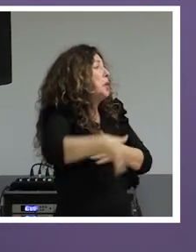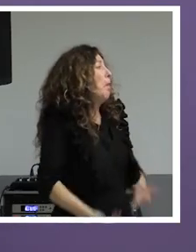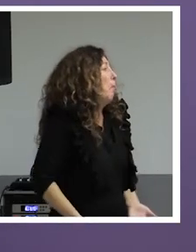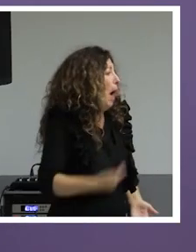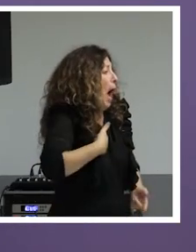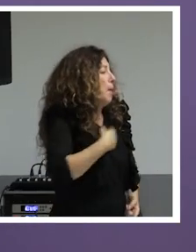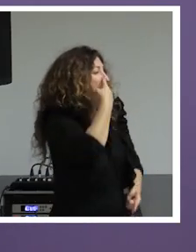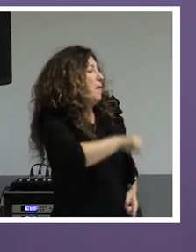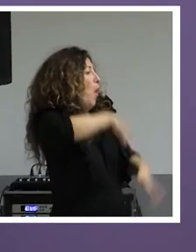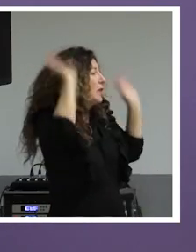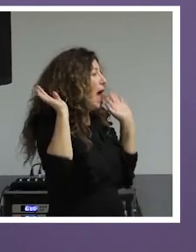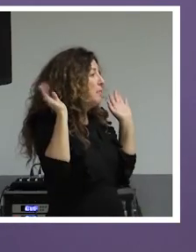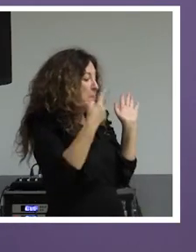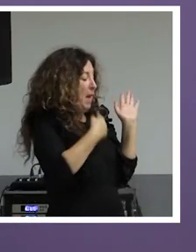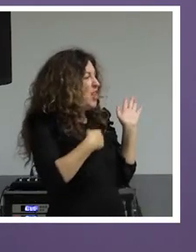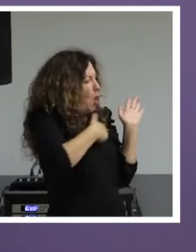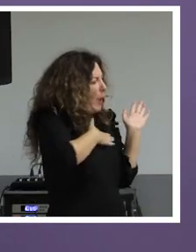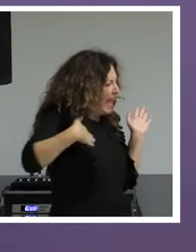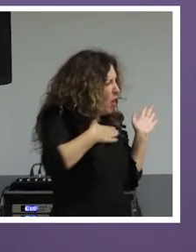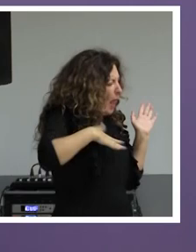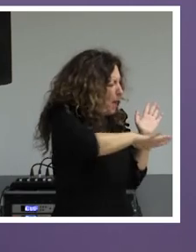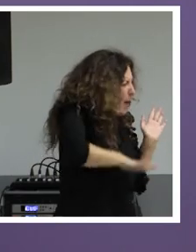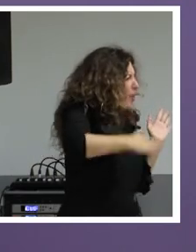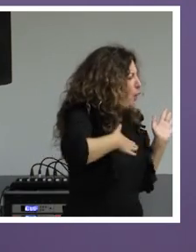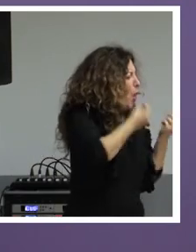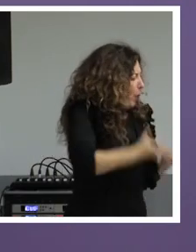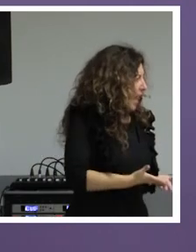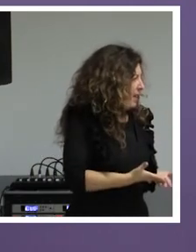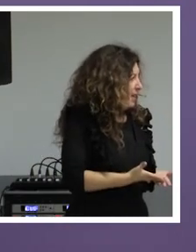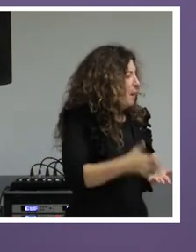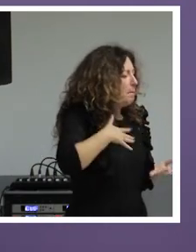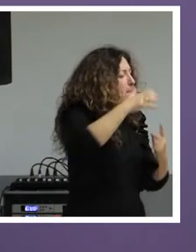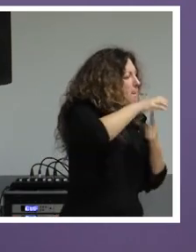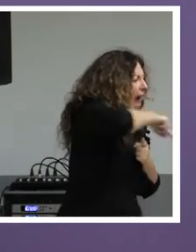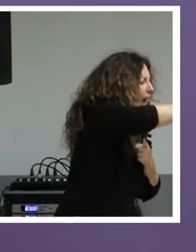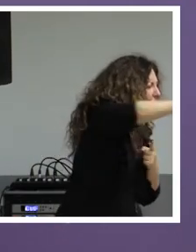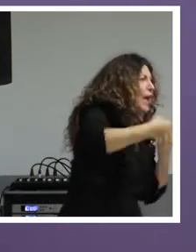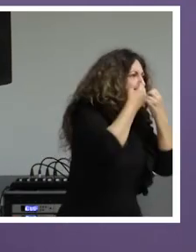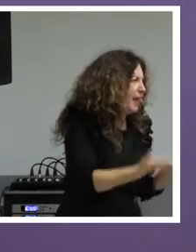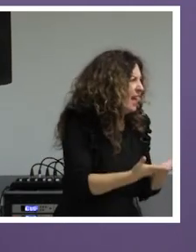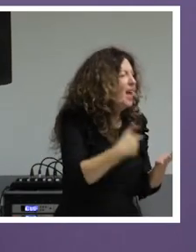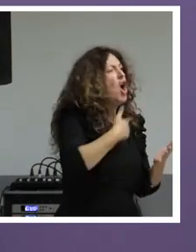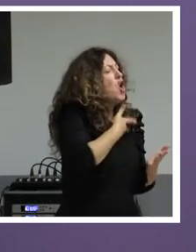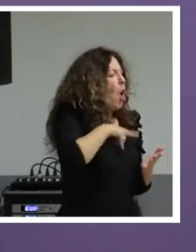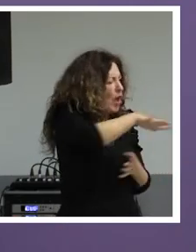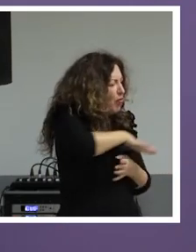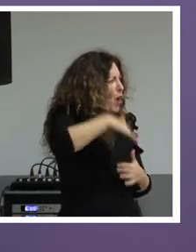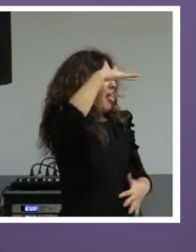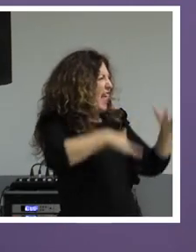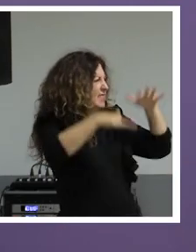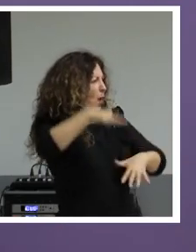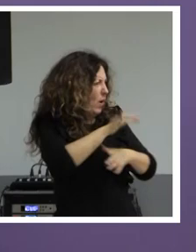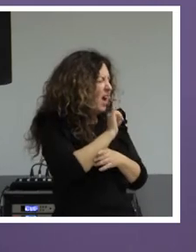el otro día hablando con unos vecinos de vallecas me decían Pues mira Roberto tío Es que a mí lo que esté pasando en La Puerta del Sol Pues sinceramente